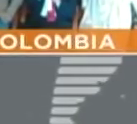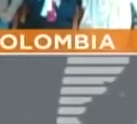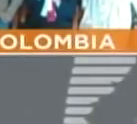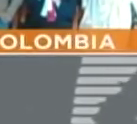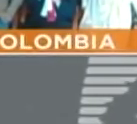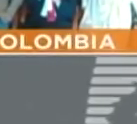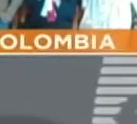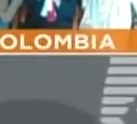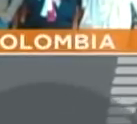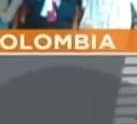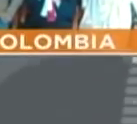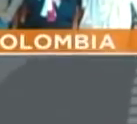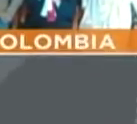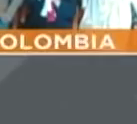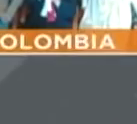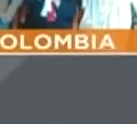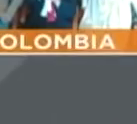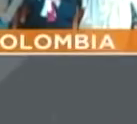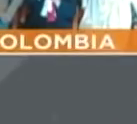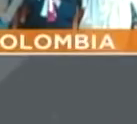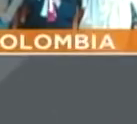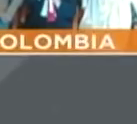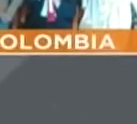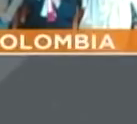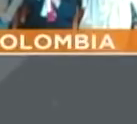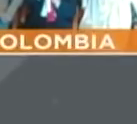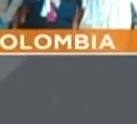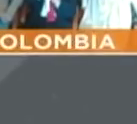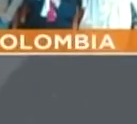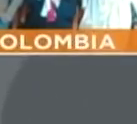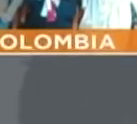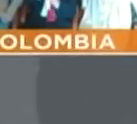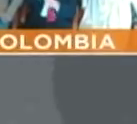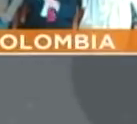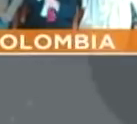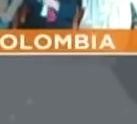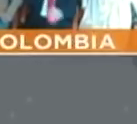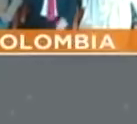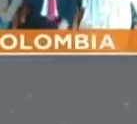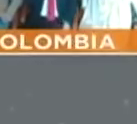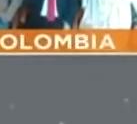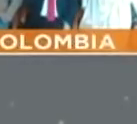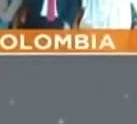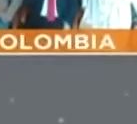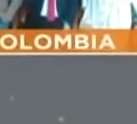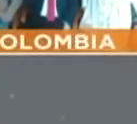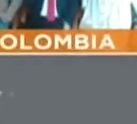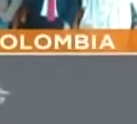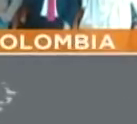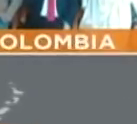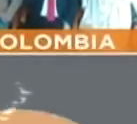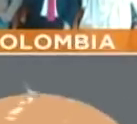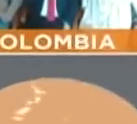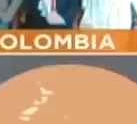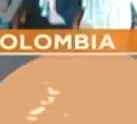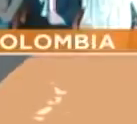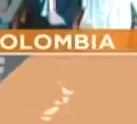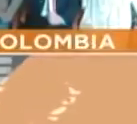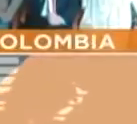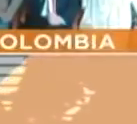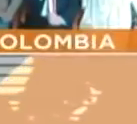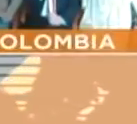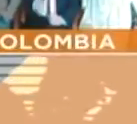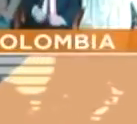Presidente, muy buenas tardes. Buenas tardes. Saludos cordiales desde el periódico más grande de Rusia. Kruskaya. Komsomolskaya